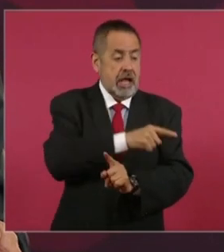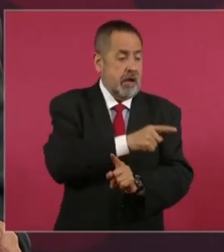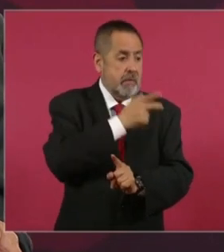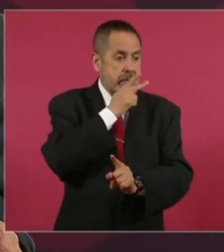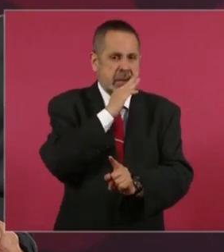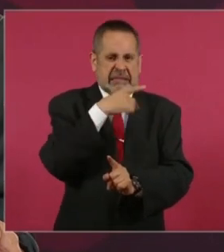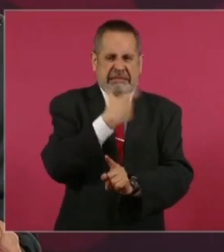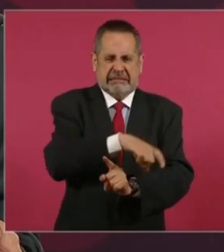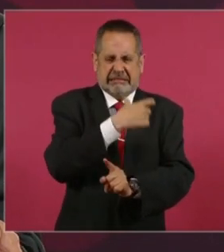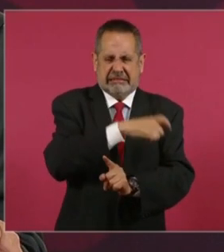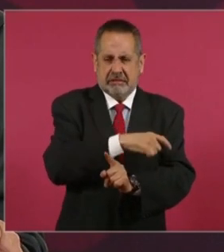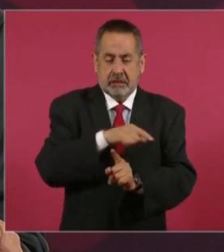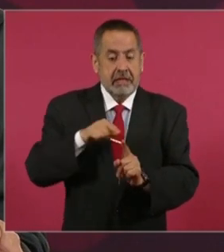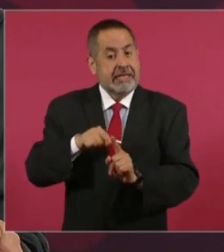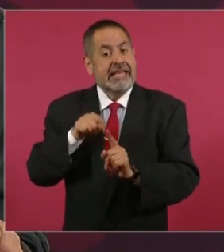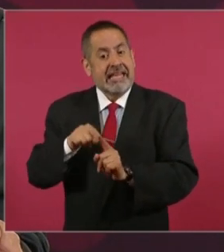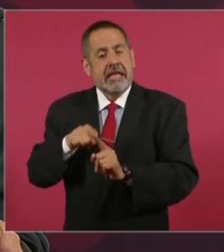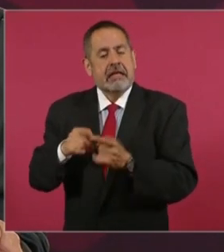la Hacienda Guanajuato